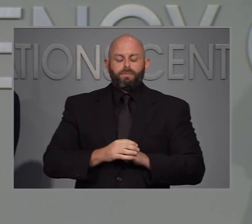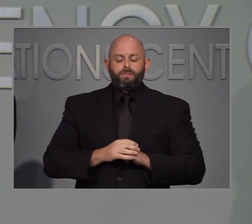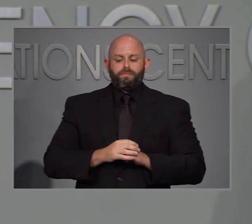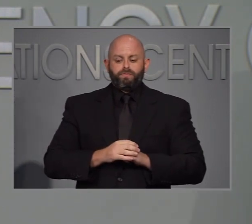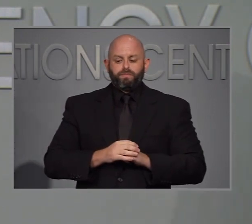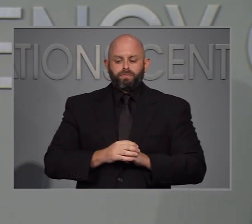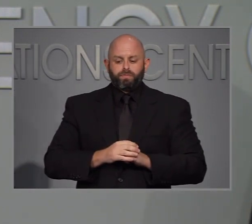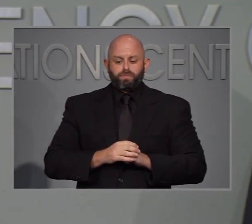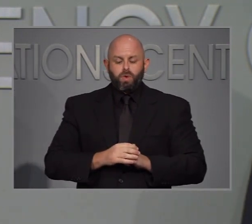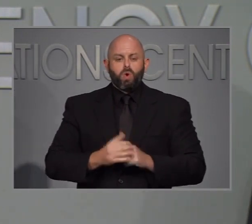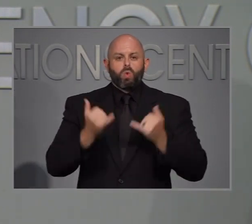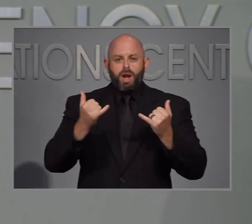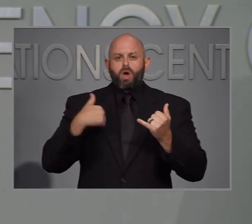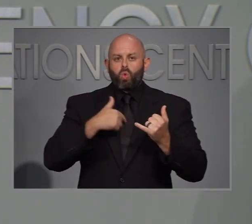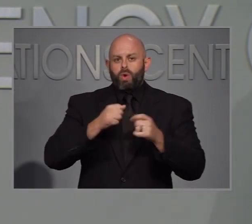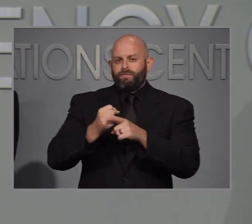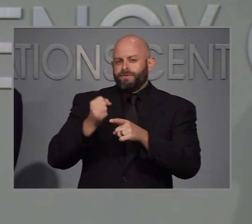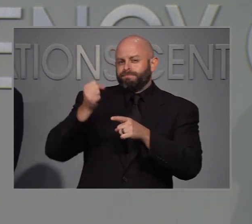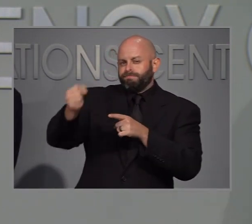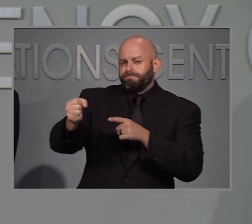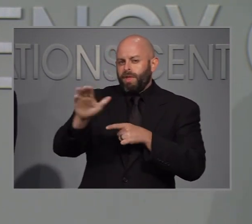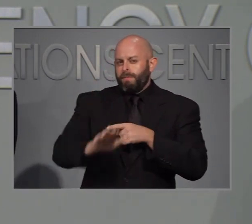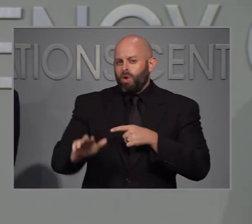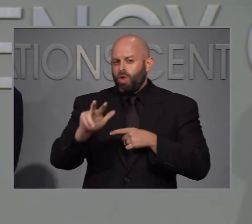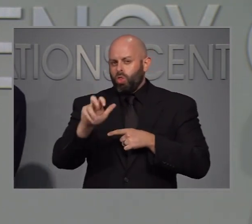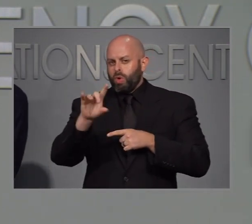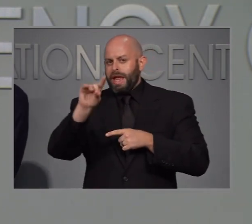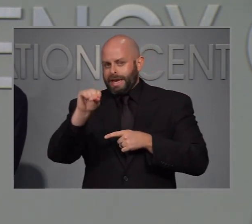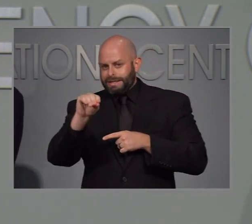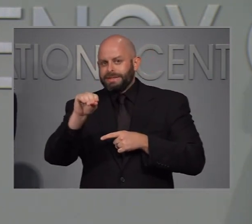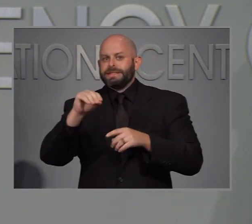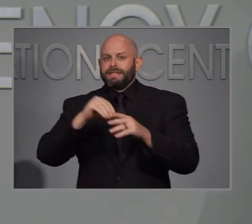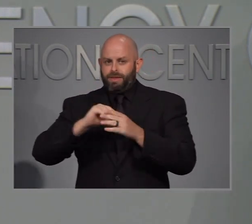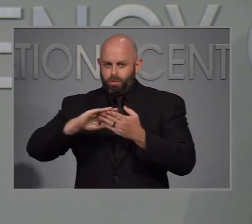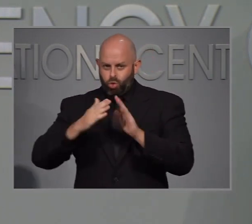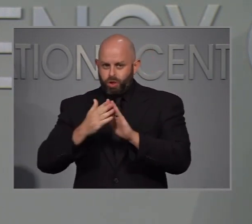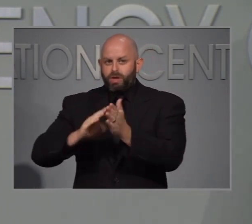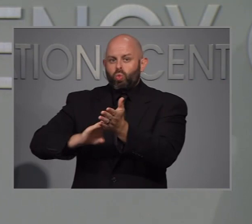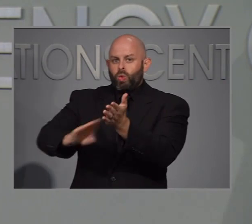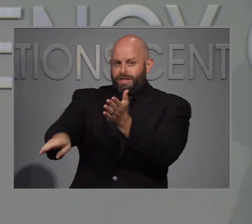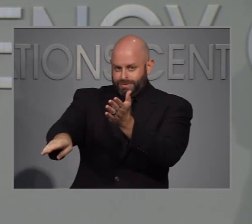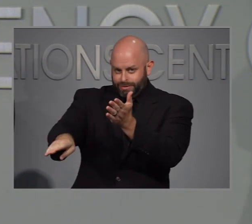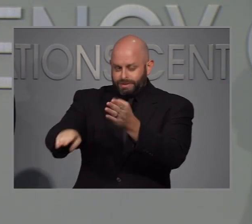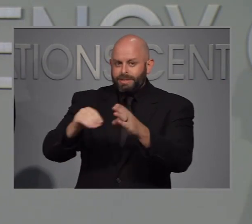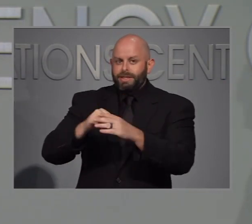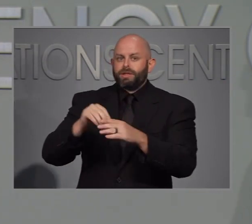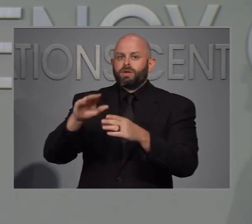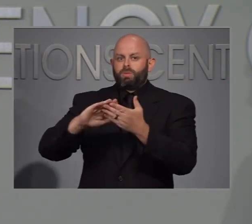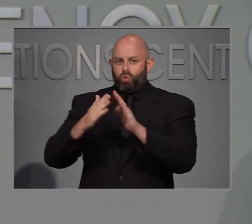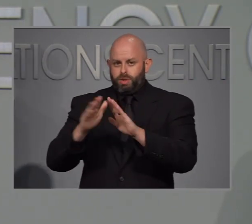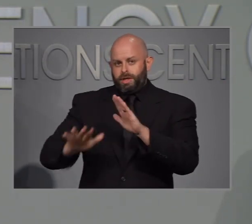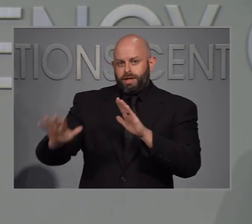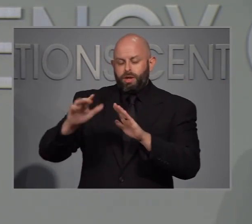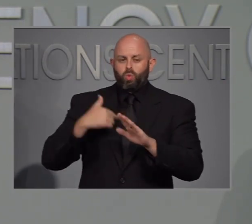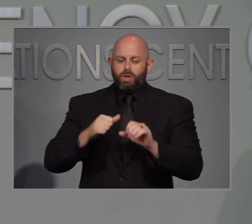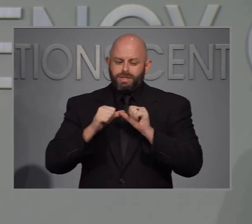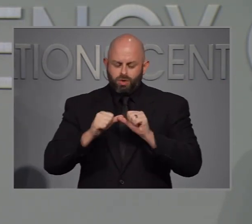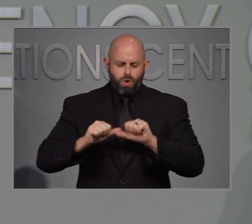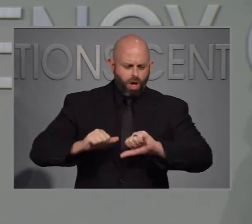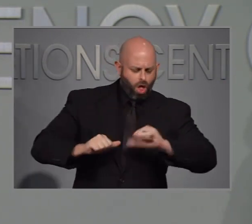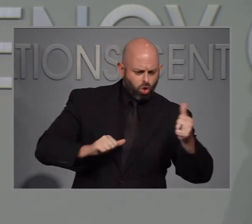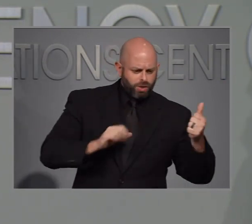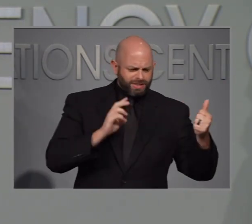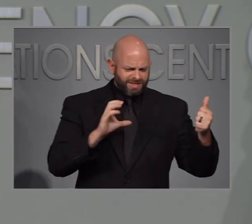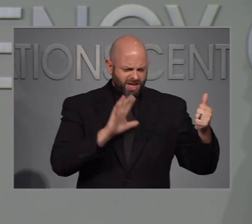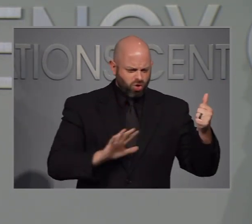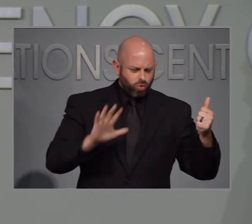supervisión comunitaria. Y creo que ahora como 380 personas ya están en esta vigilancia comunitaria,